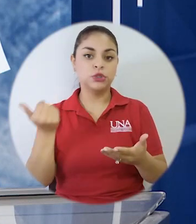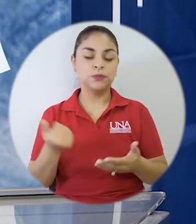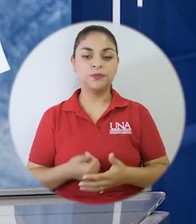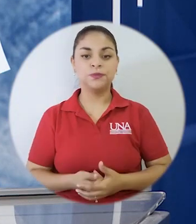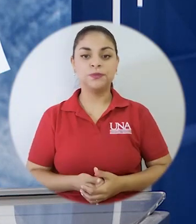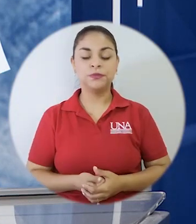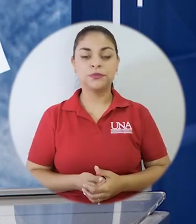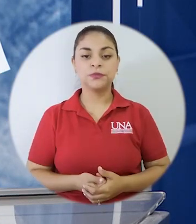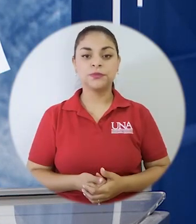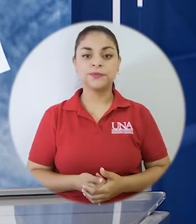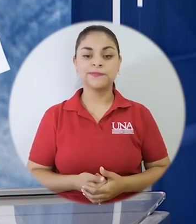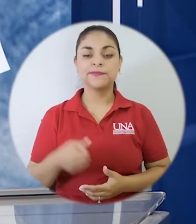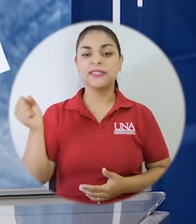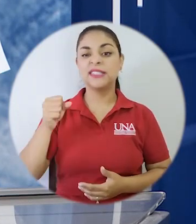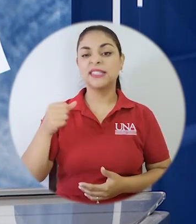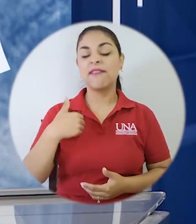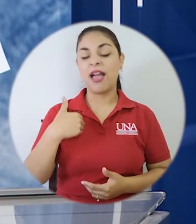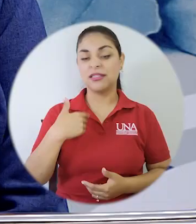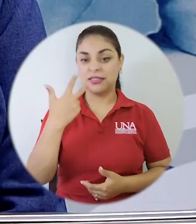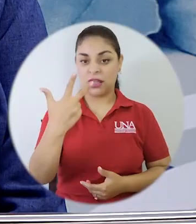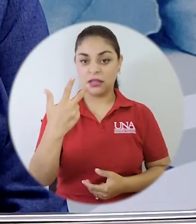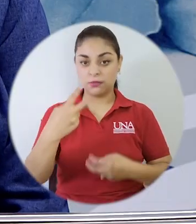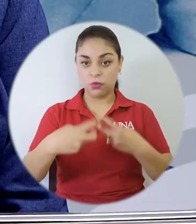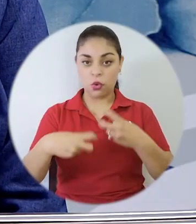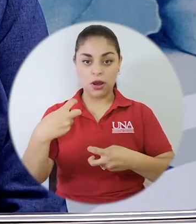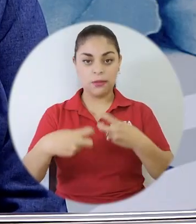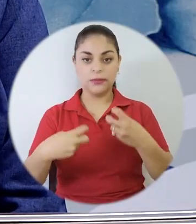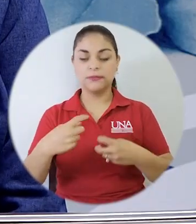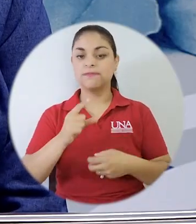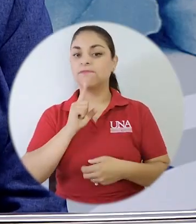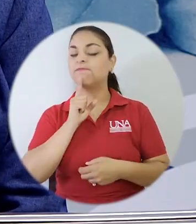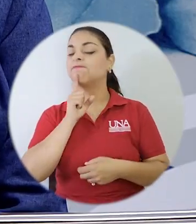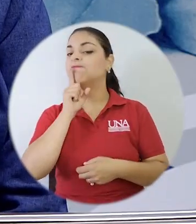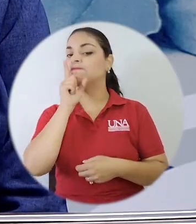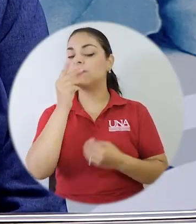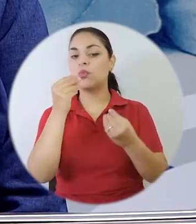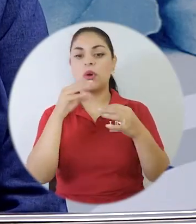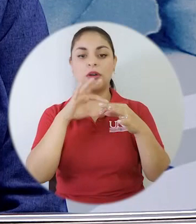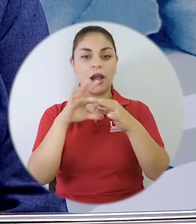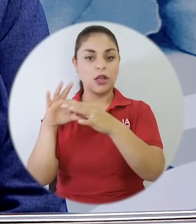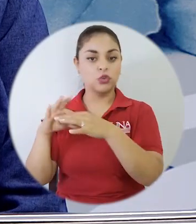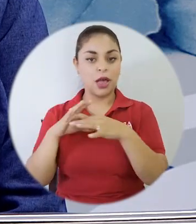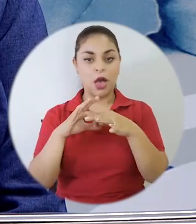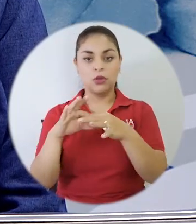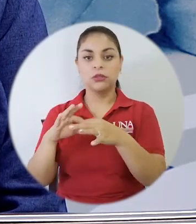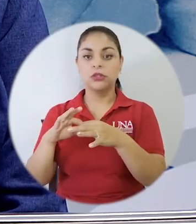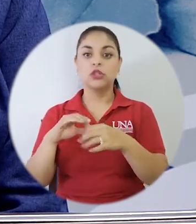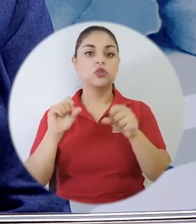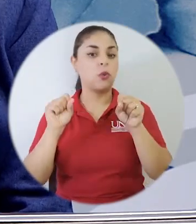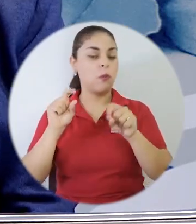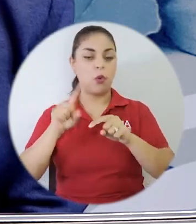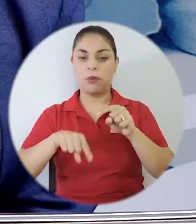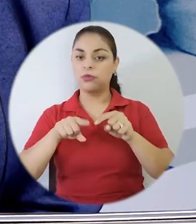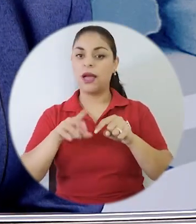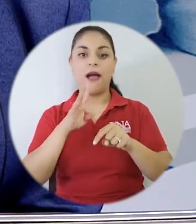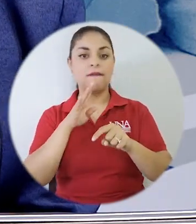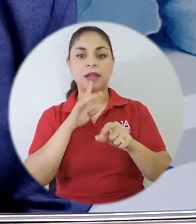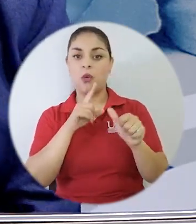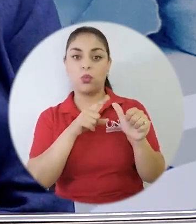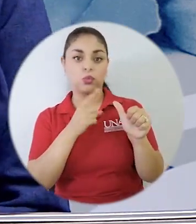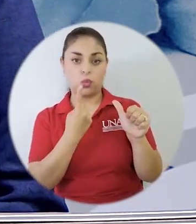posibilidades. Mari, es que son 3 problemas que están íntimamente interrelacionados. No podemos hablar de